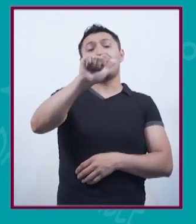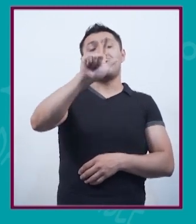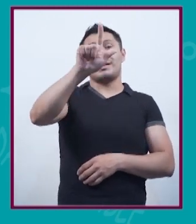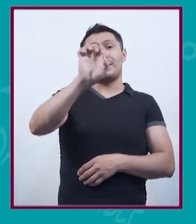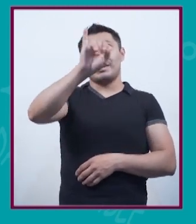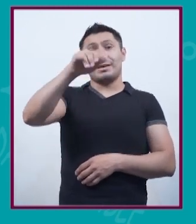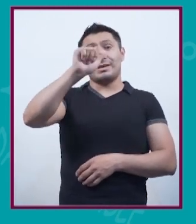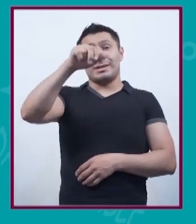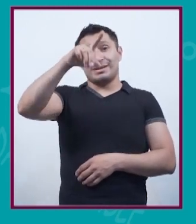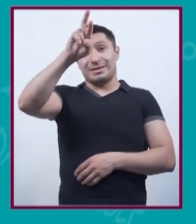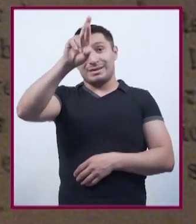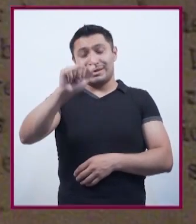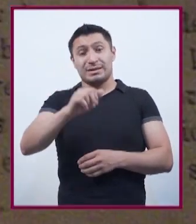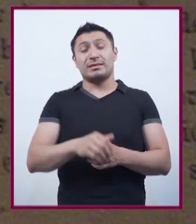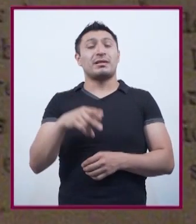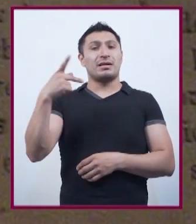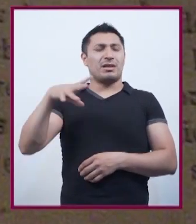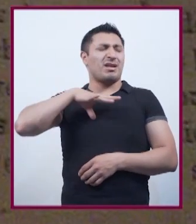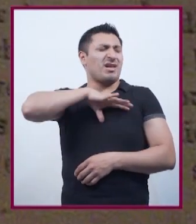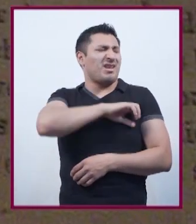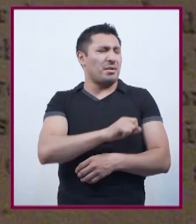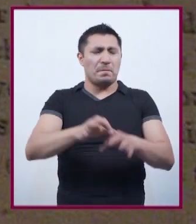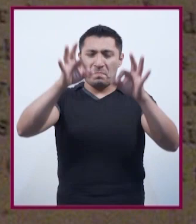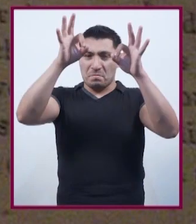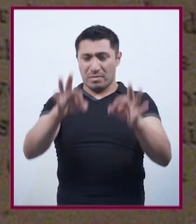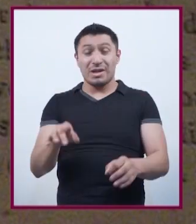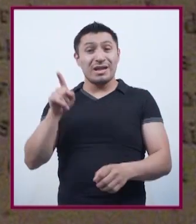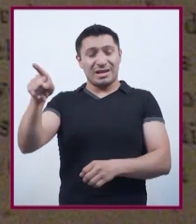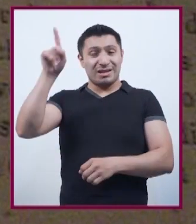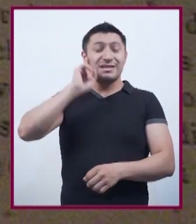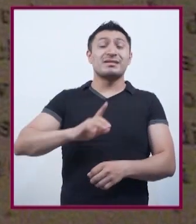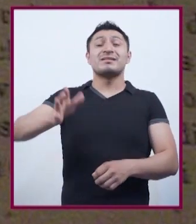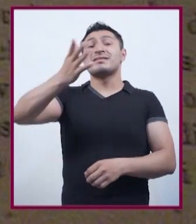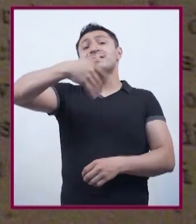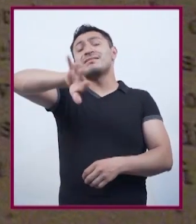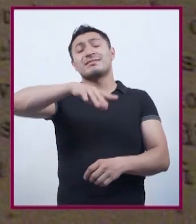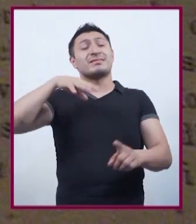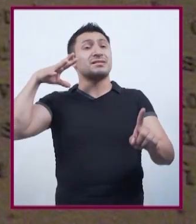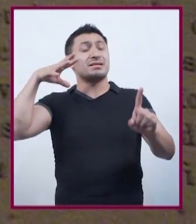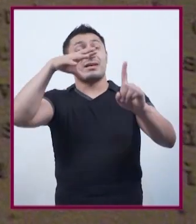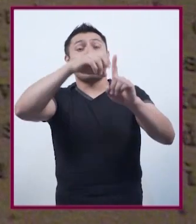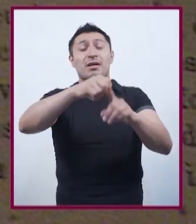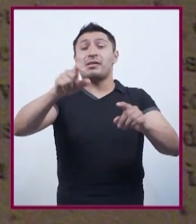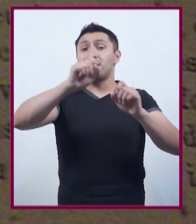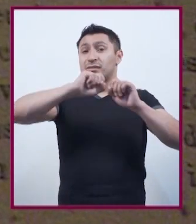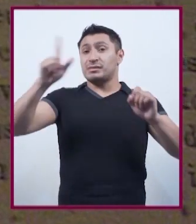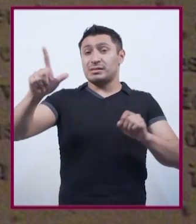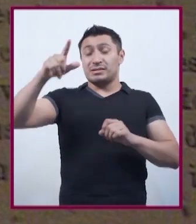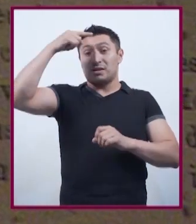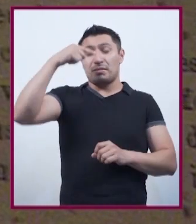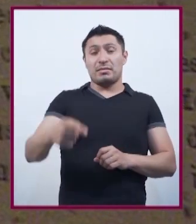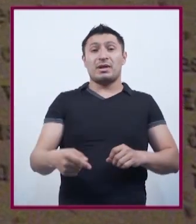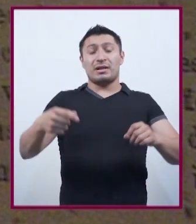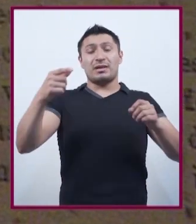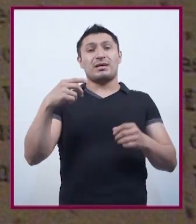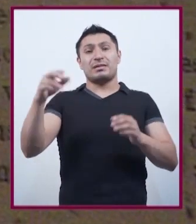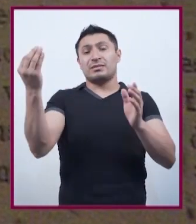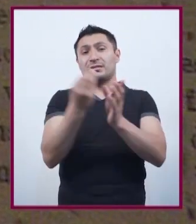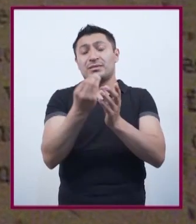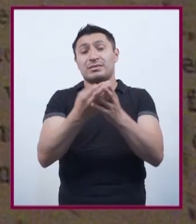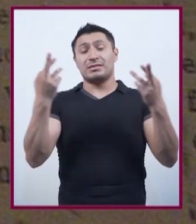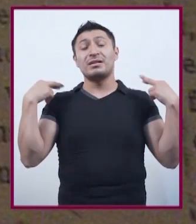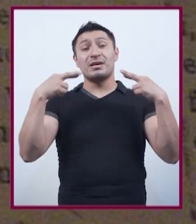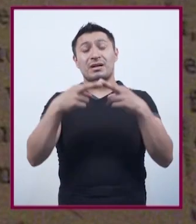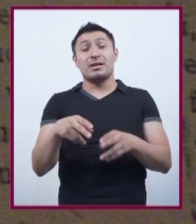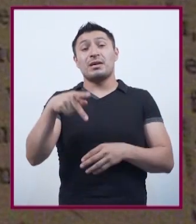y de Alejandra Fussler. Con sus pasiones bien definidas, Gabriela buscó la forma de obtener un título para dar clases. Sin embargo,